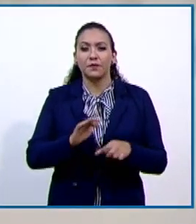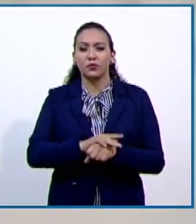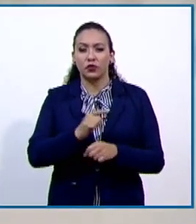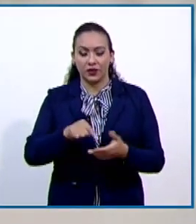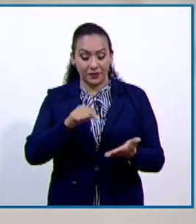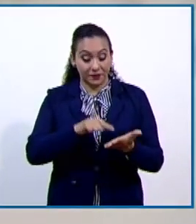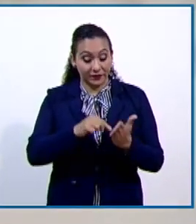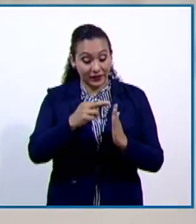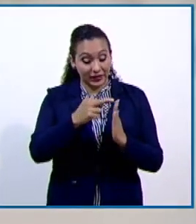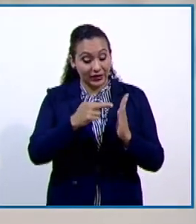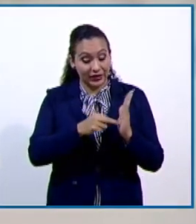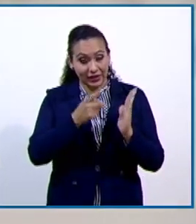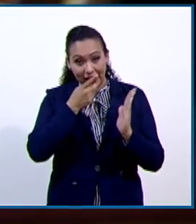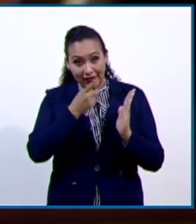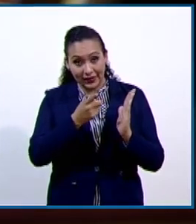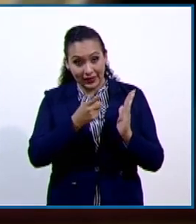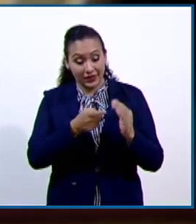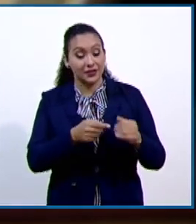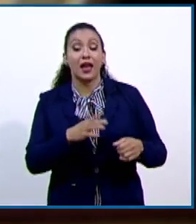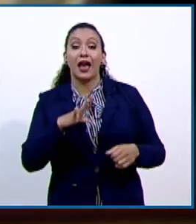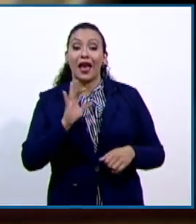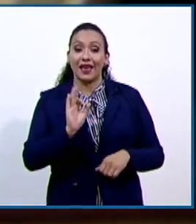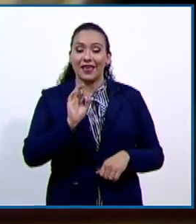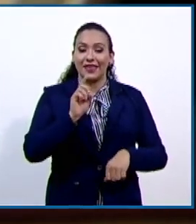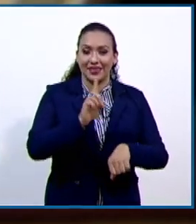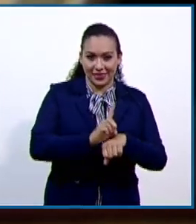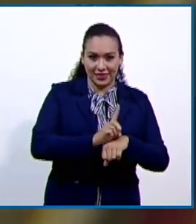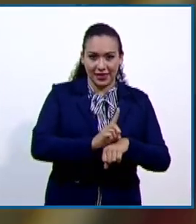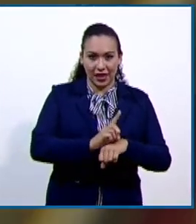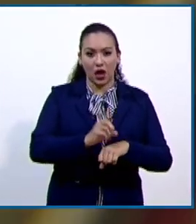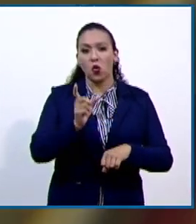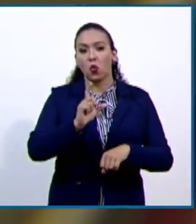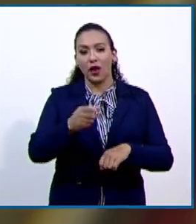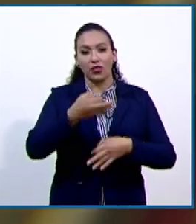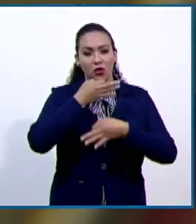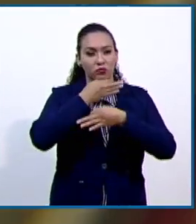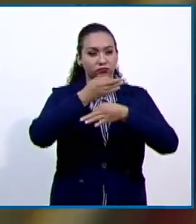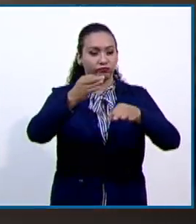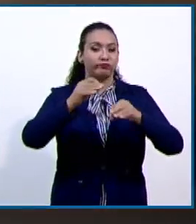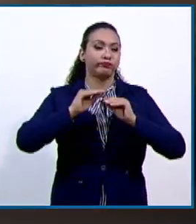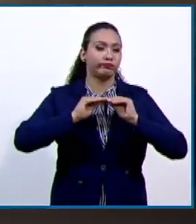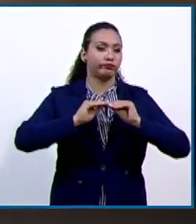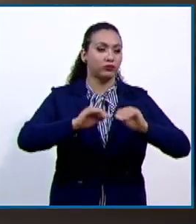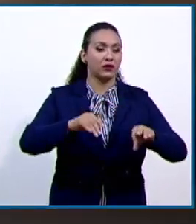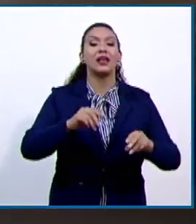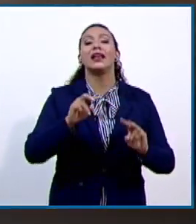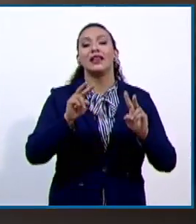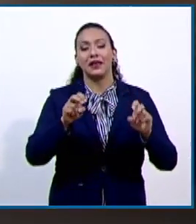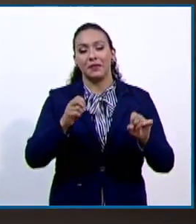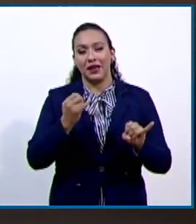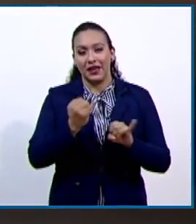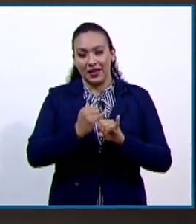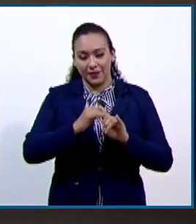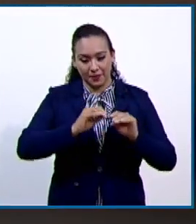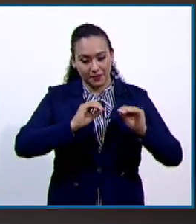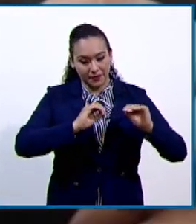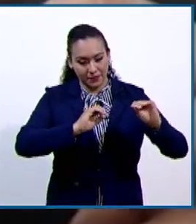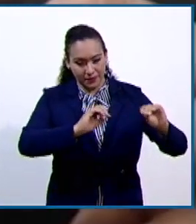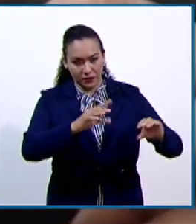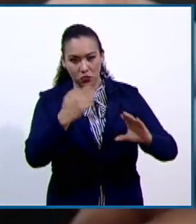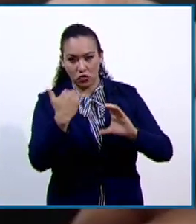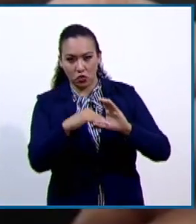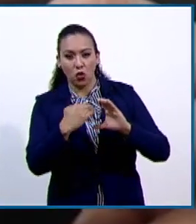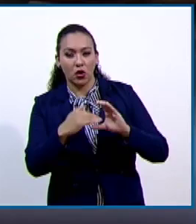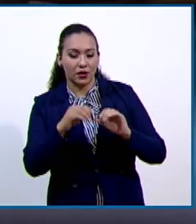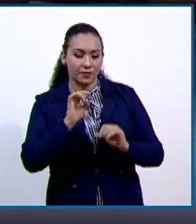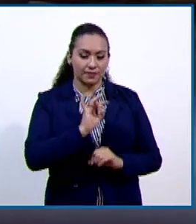la regla que establece el día en que surte efectos la notificación vía electrónica y la practicada de forma personal, aun